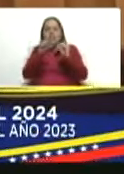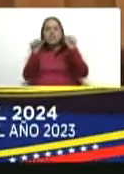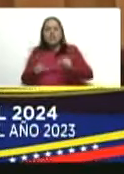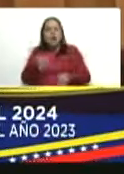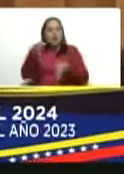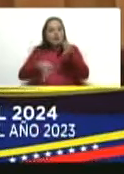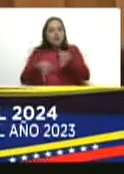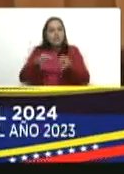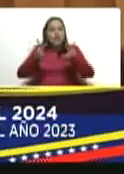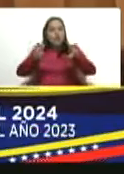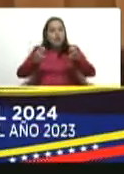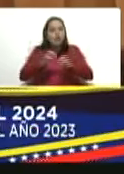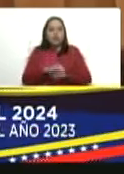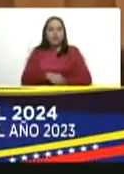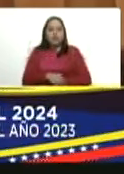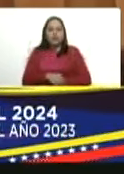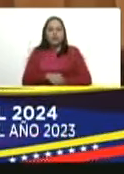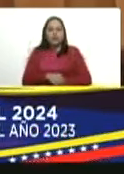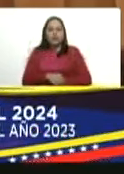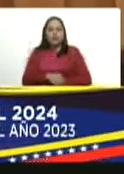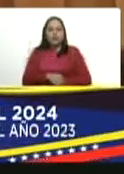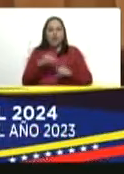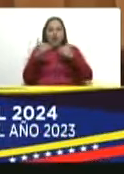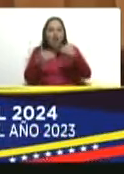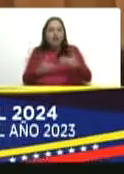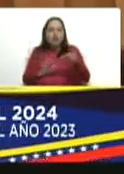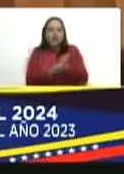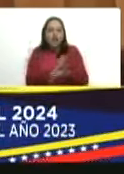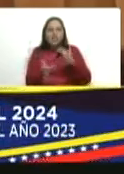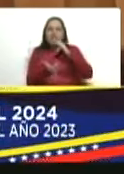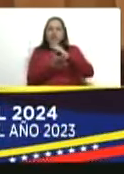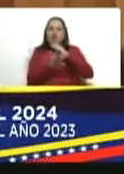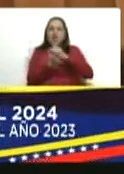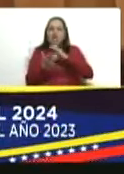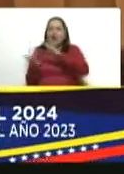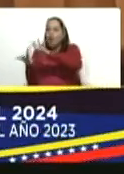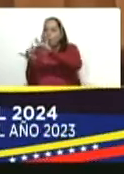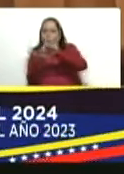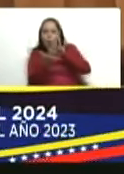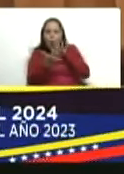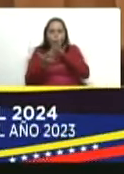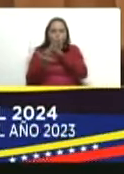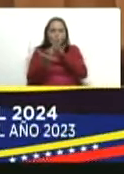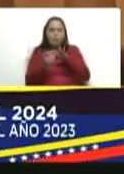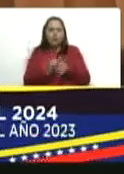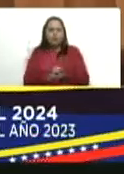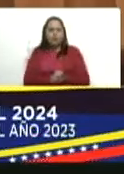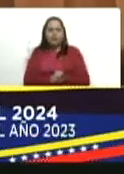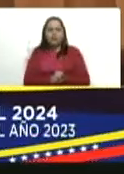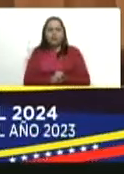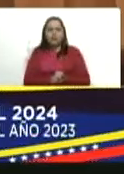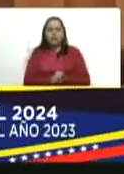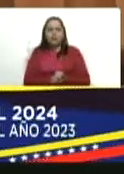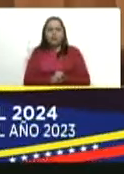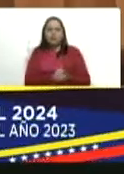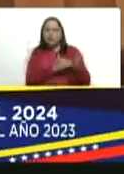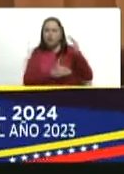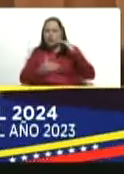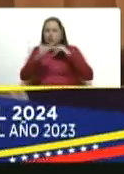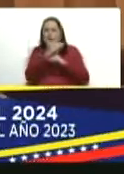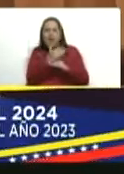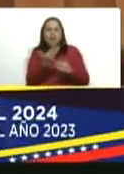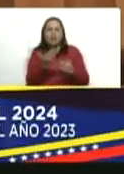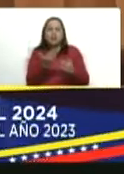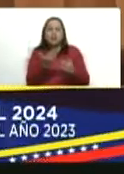justicia, en avanzar en la tecnología, la conectividad, para superar los rémoras